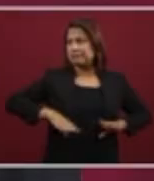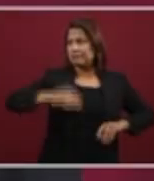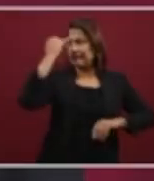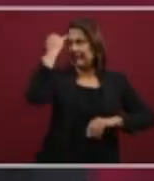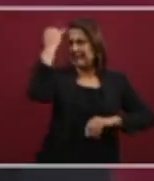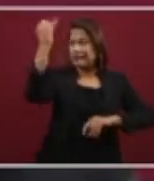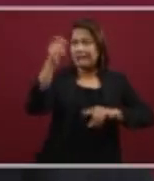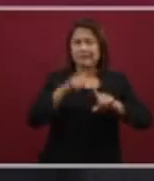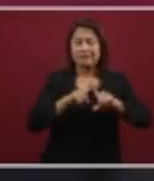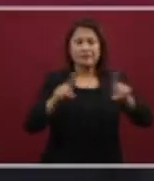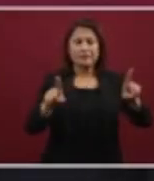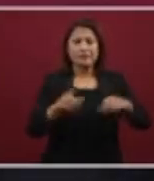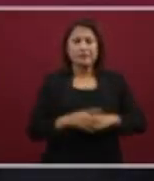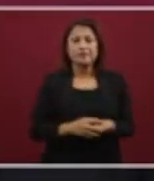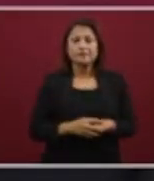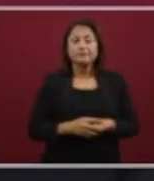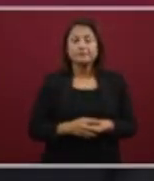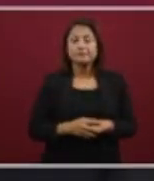Bueno,